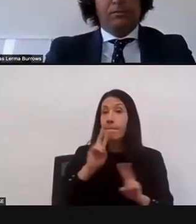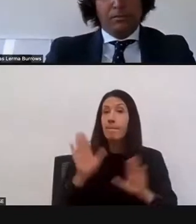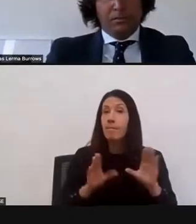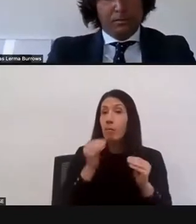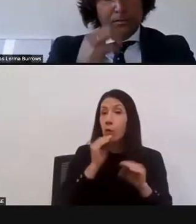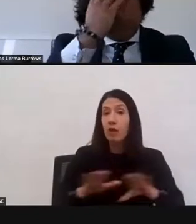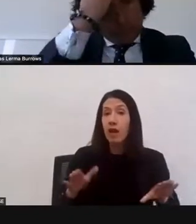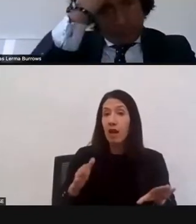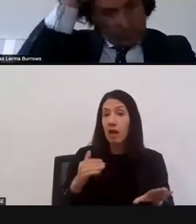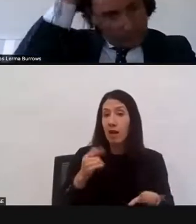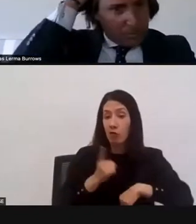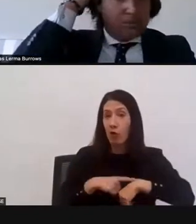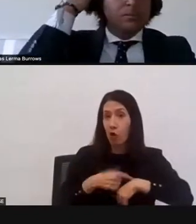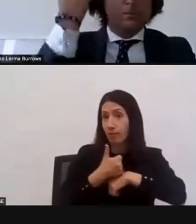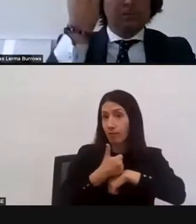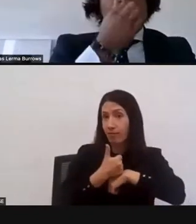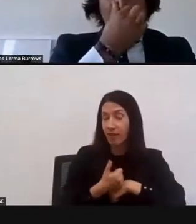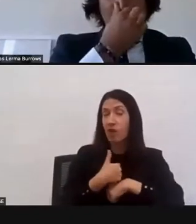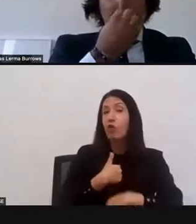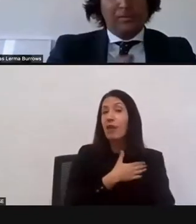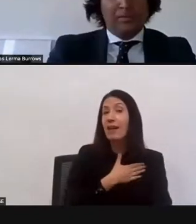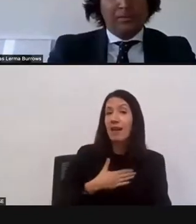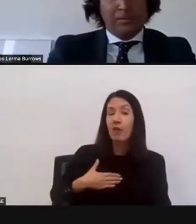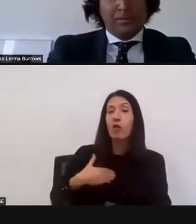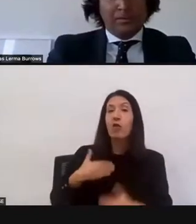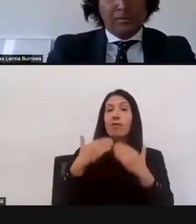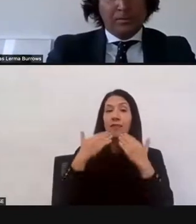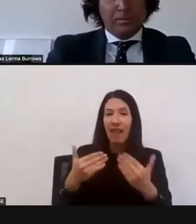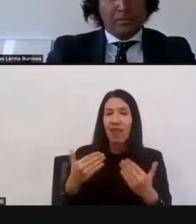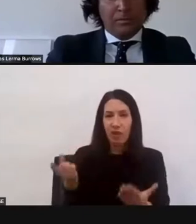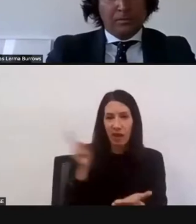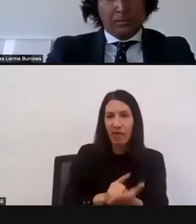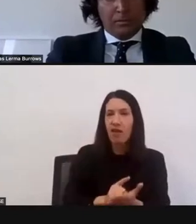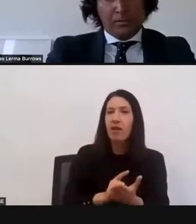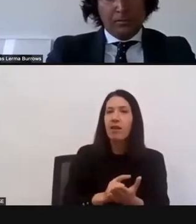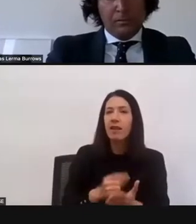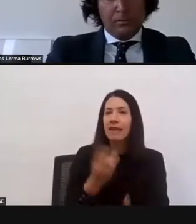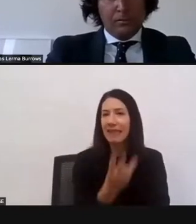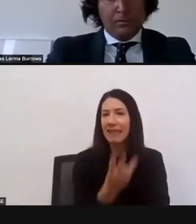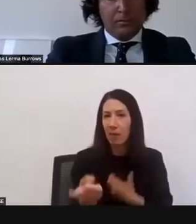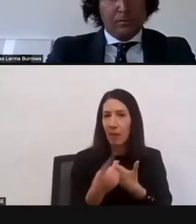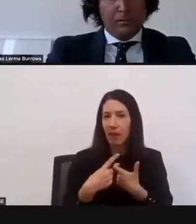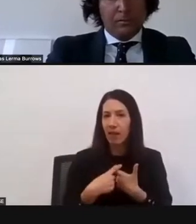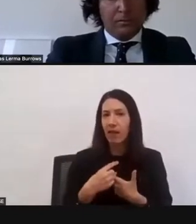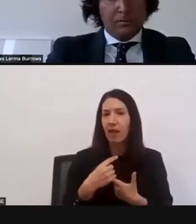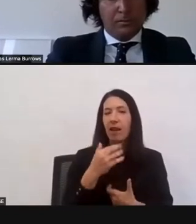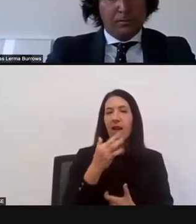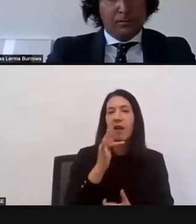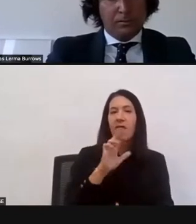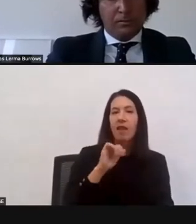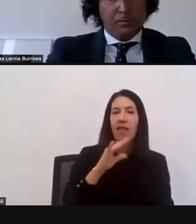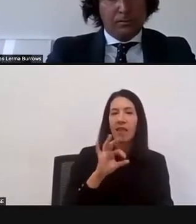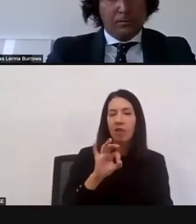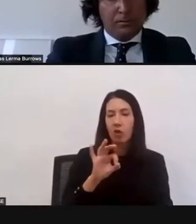hemos llegado a la hora. Yo lo que quiero es volver a agradeceros vuestra participación, a Francisco Moreno, a Nicolás Lerma,